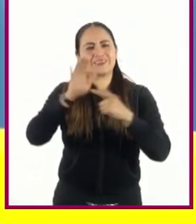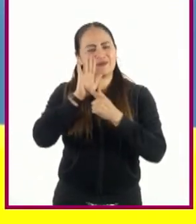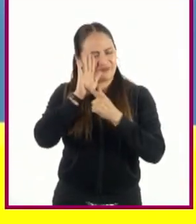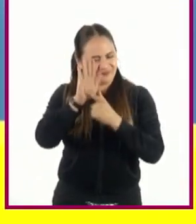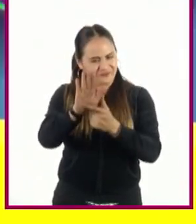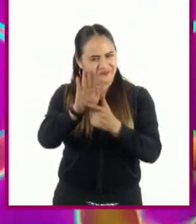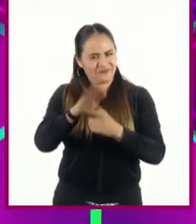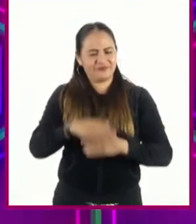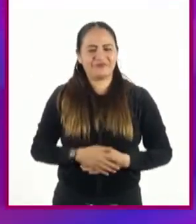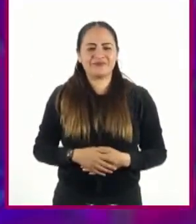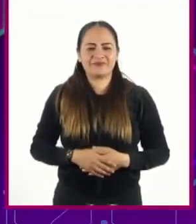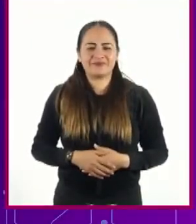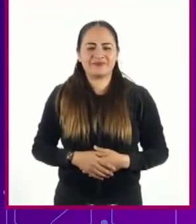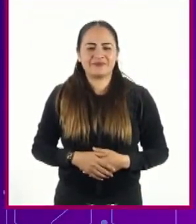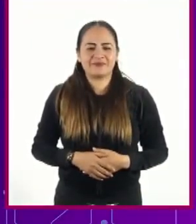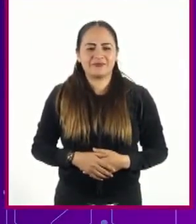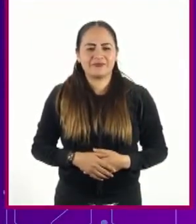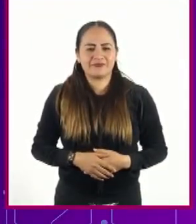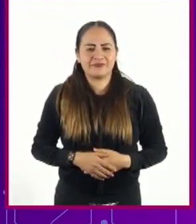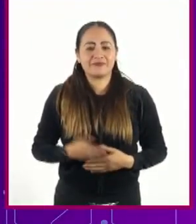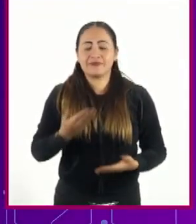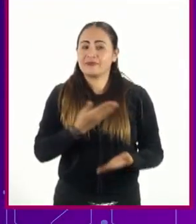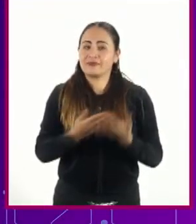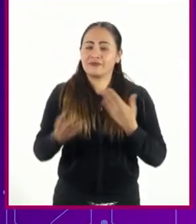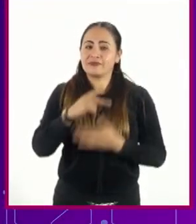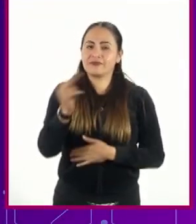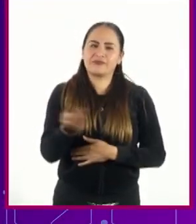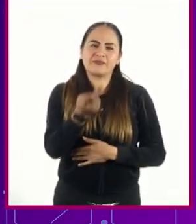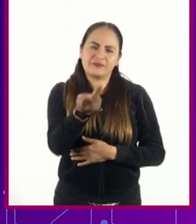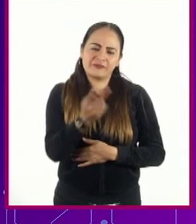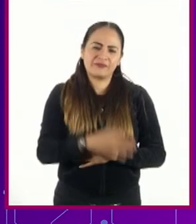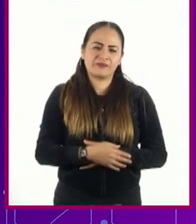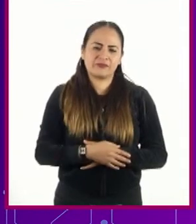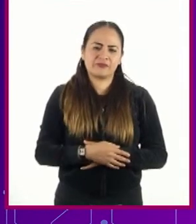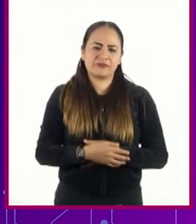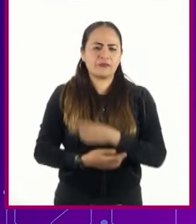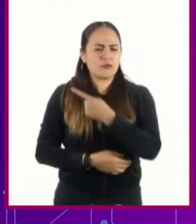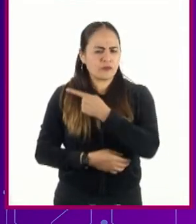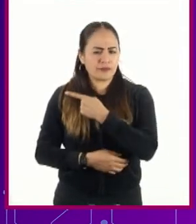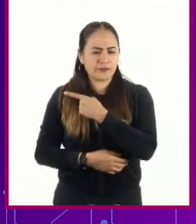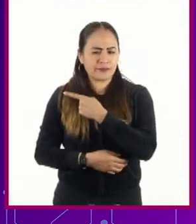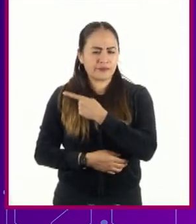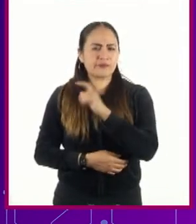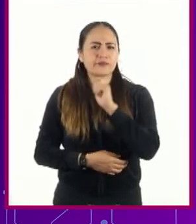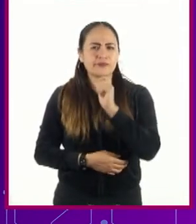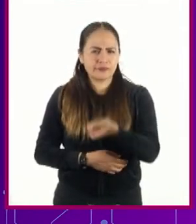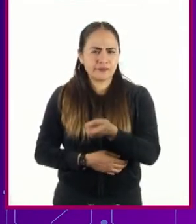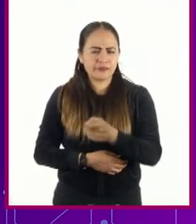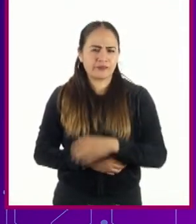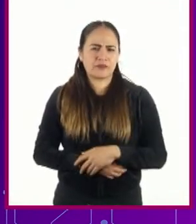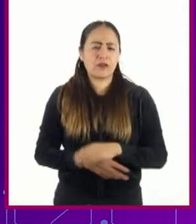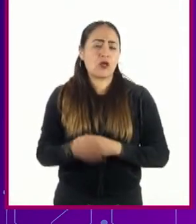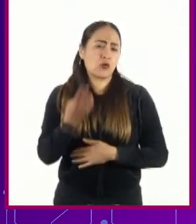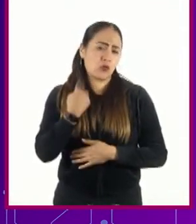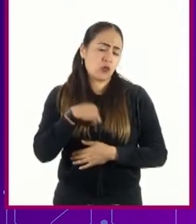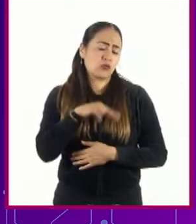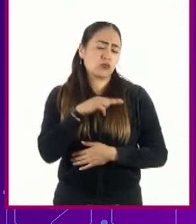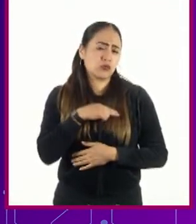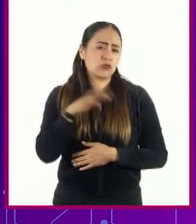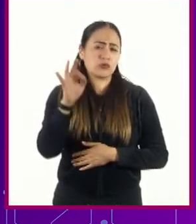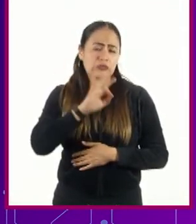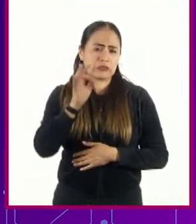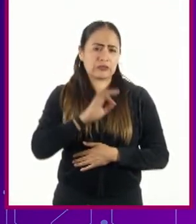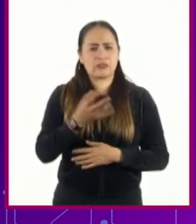video! Preguntémonos ahora, ¿qué se requiere para construir la paz? Si nosotros utilizamos